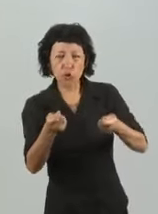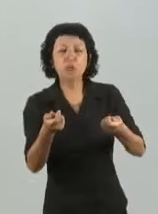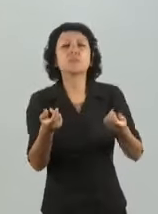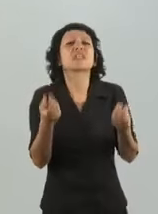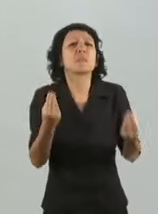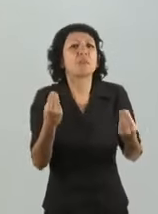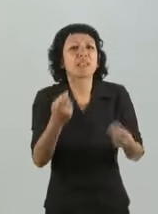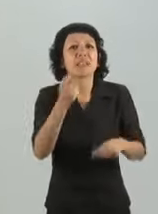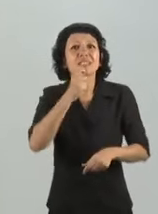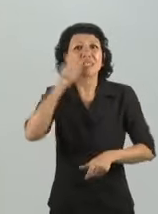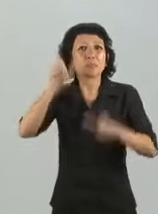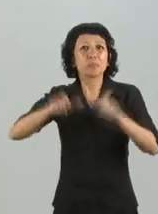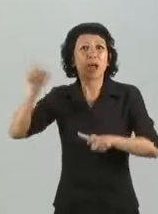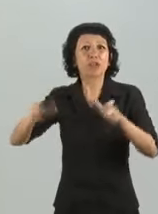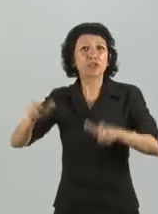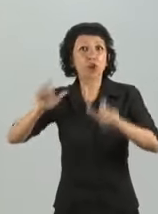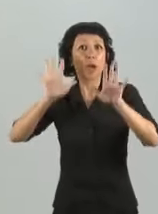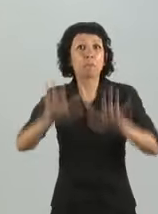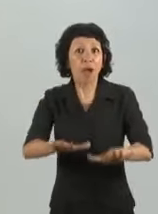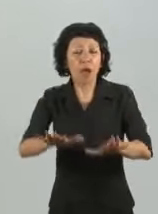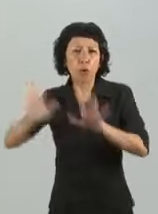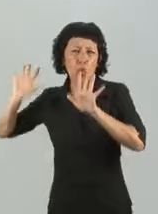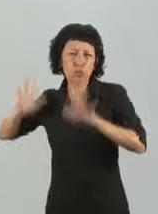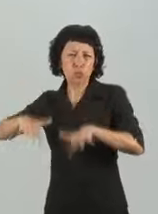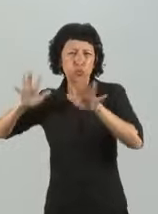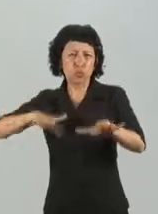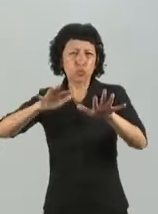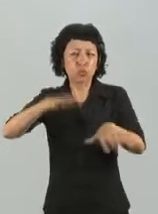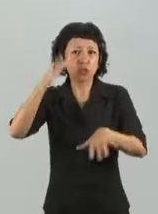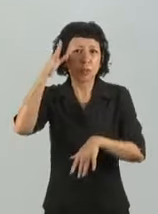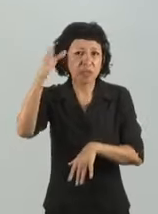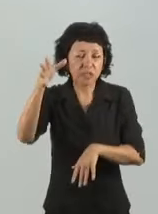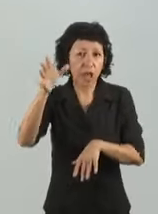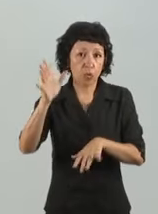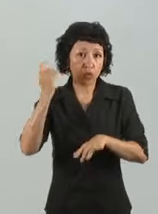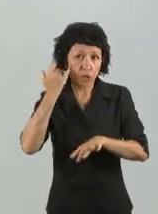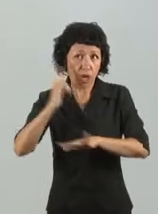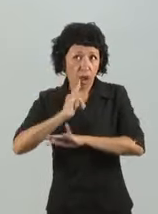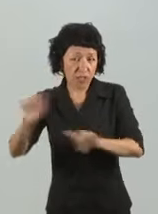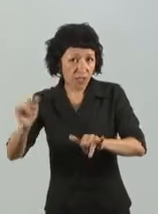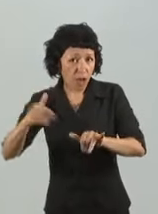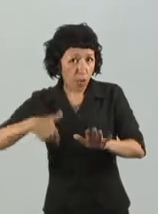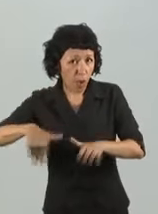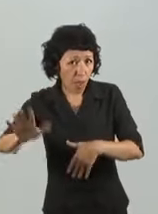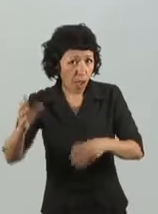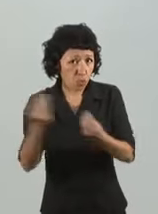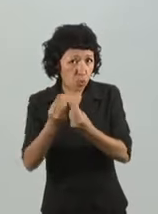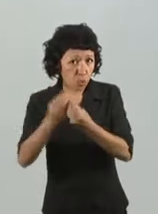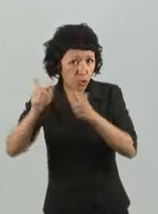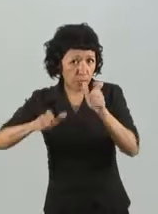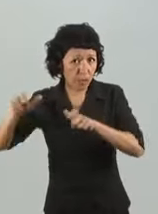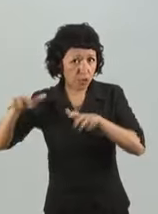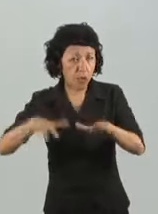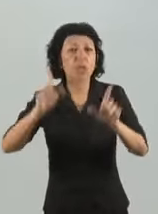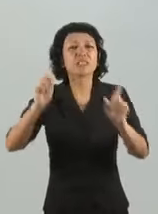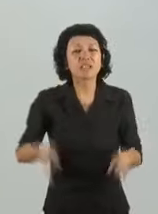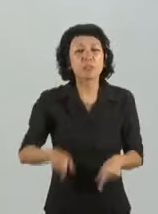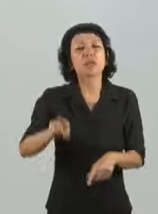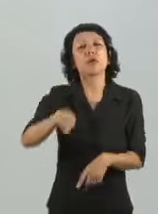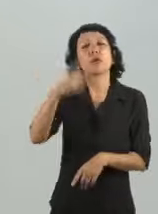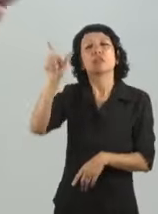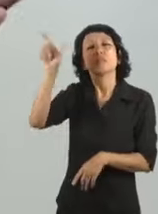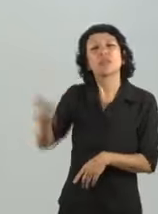como están Ya anunciando sus organizadores Y en segundo lugar quisiera pedirle una reflexión sobre los dichos del trium de